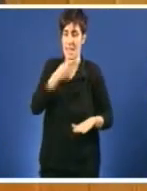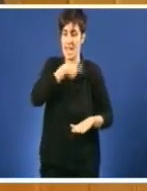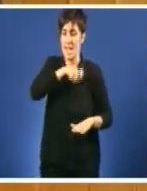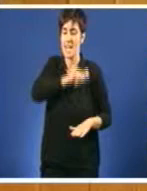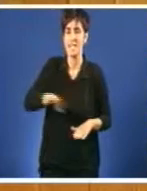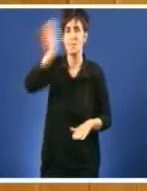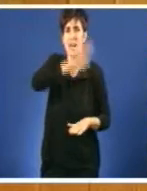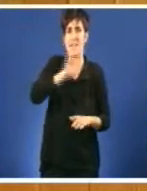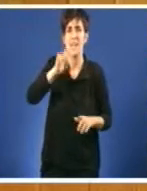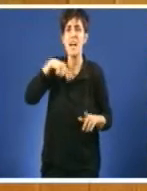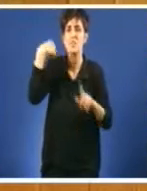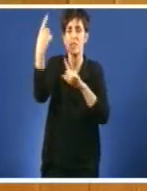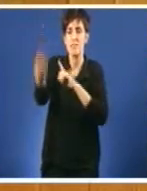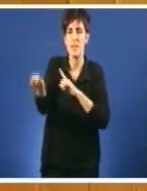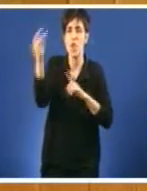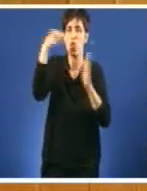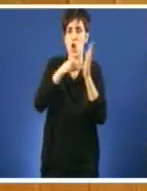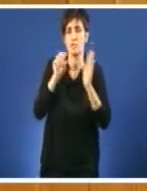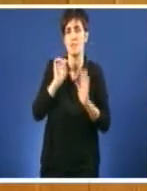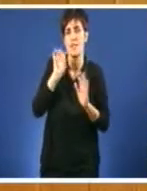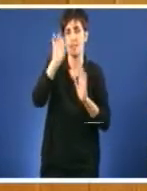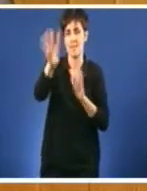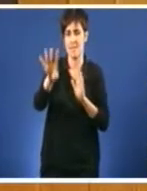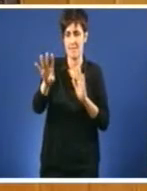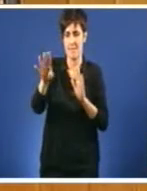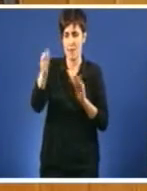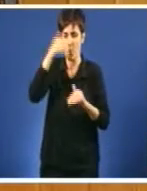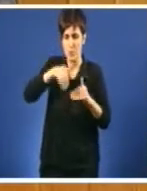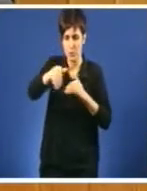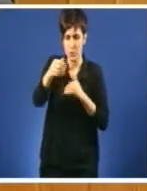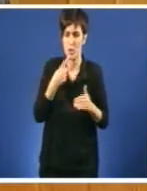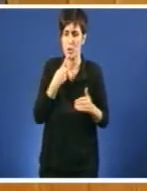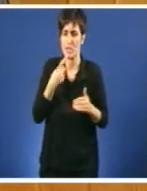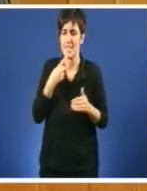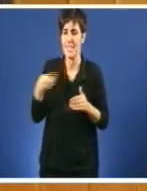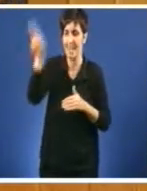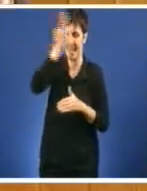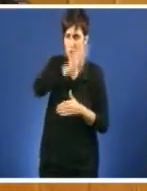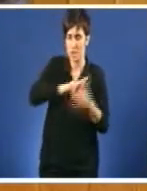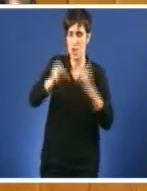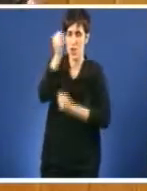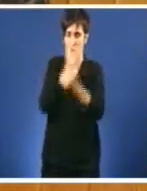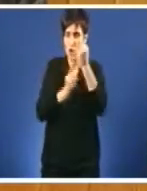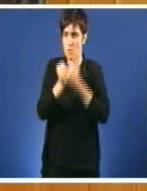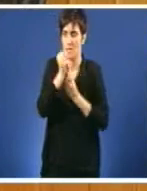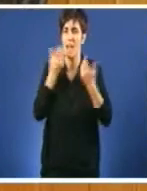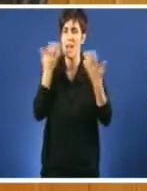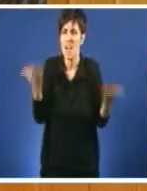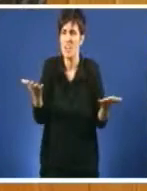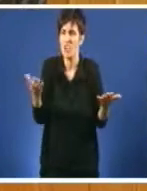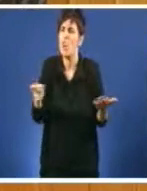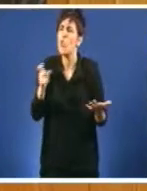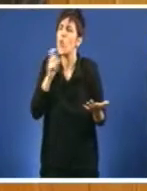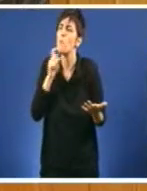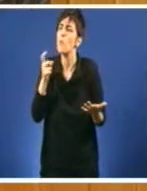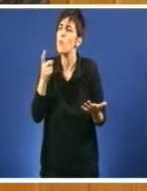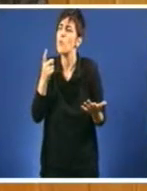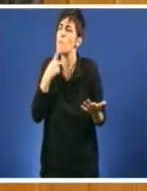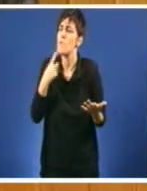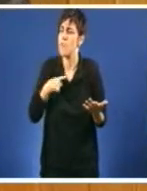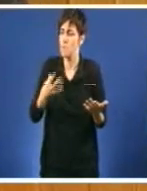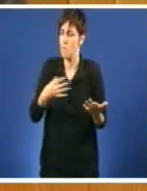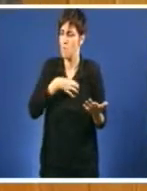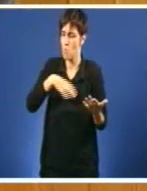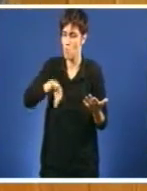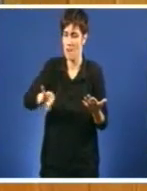para o ano 2015. Entón, como pode afirmar que non se dá o contexto para que se aborde a revisión